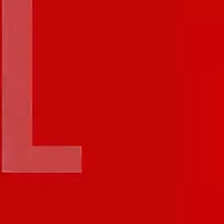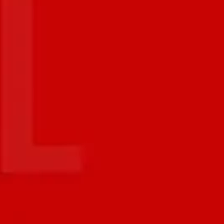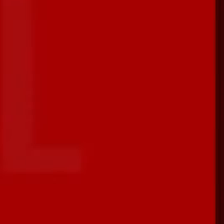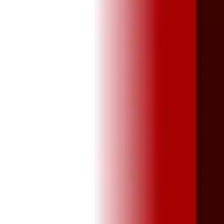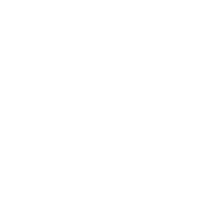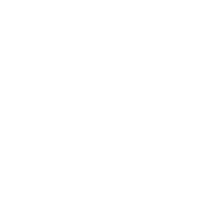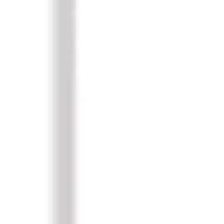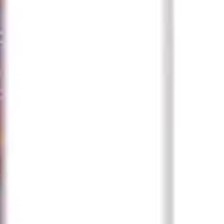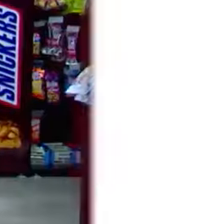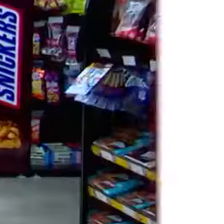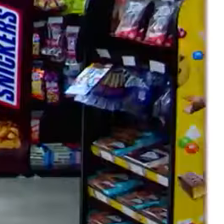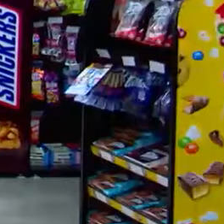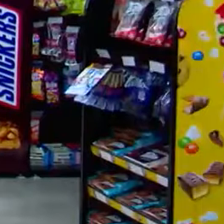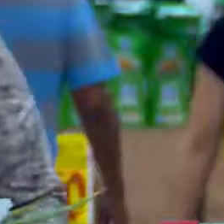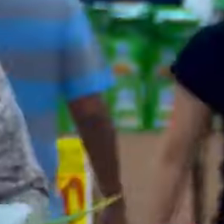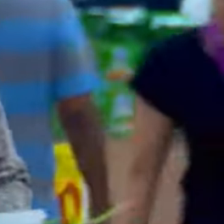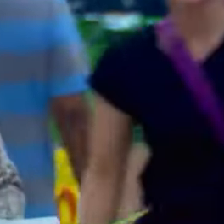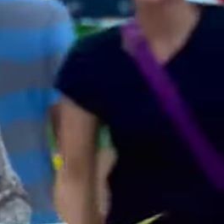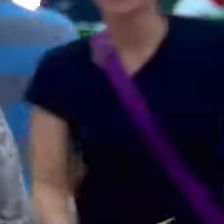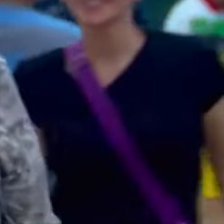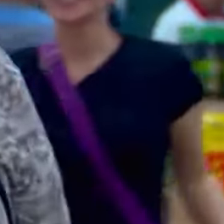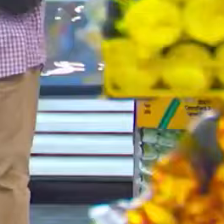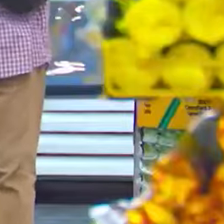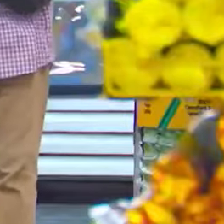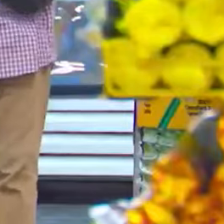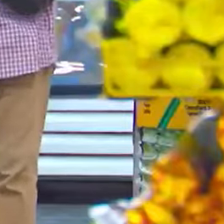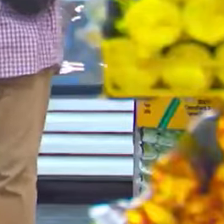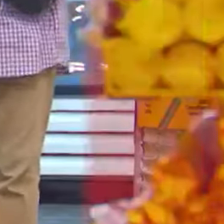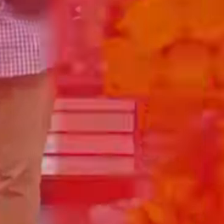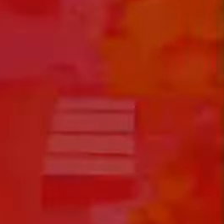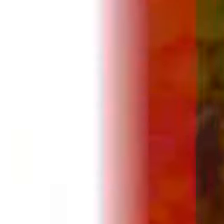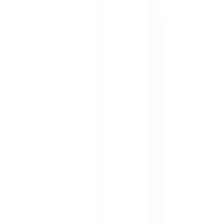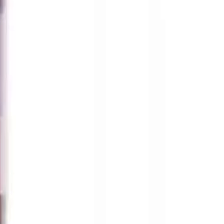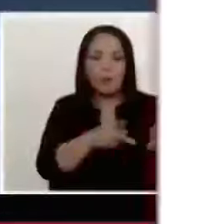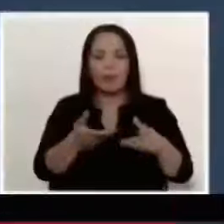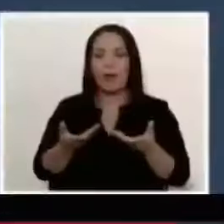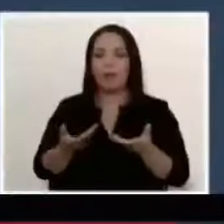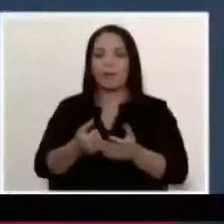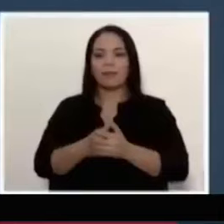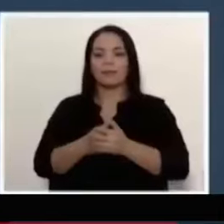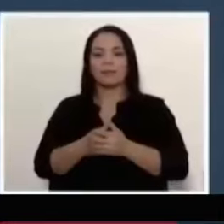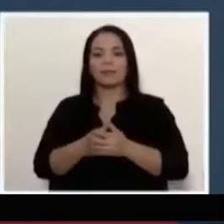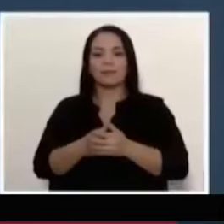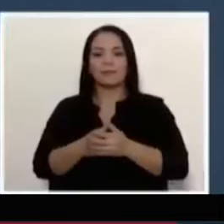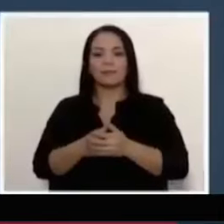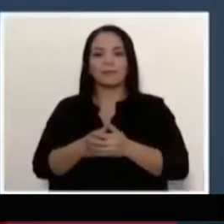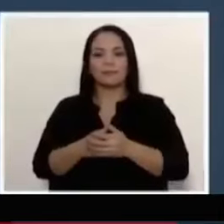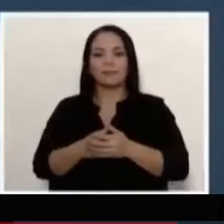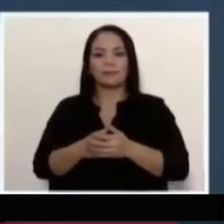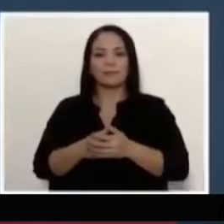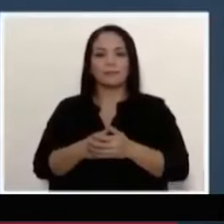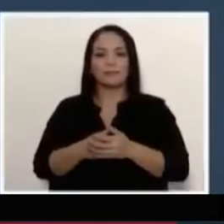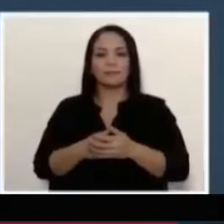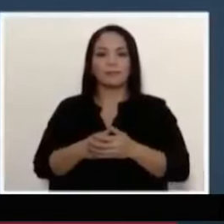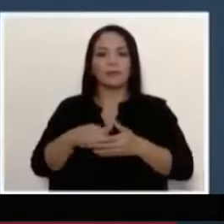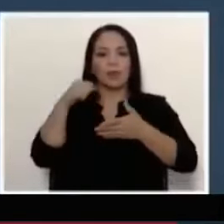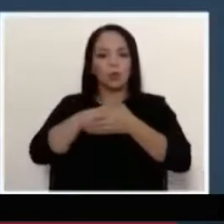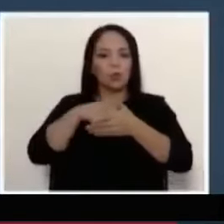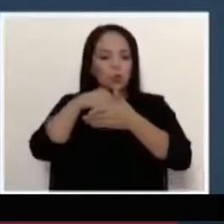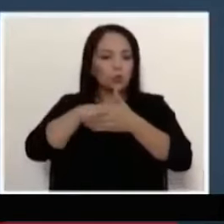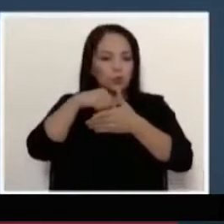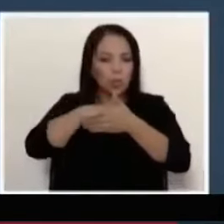Estado Nacional. El país registra cifras históricas de inflación baja. Una lucha que se está ganando,